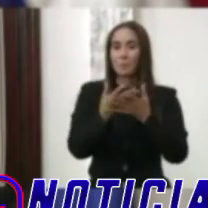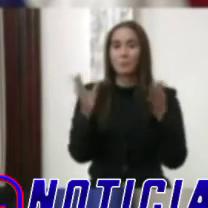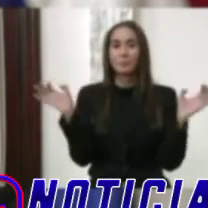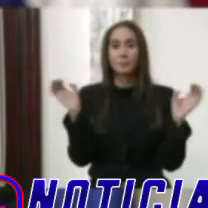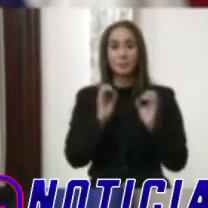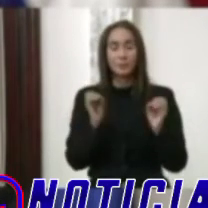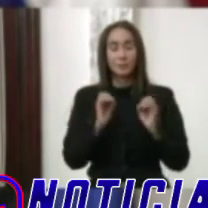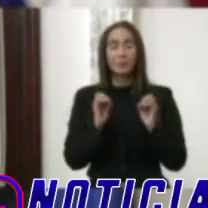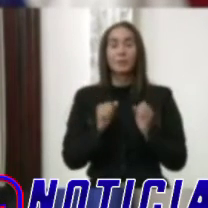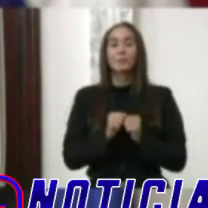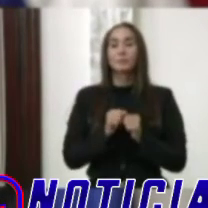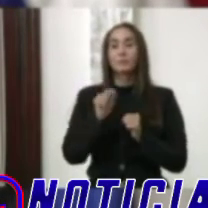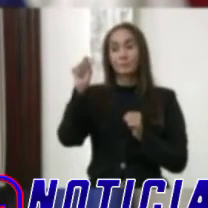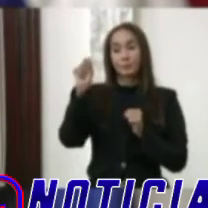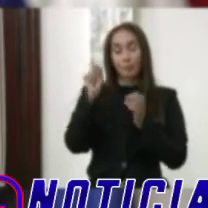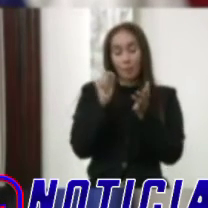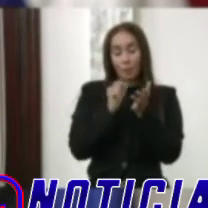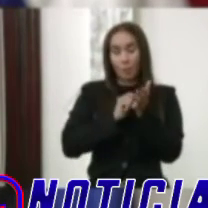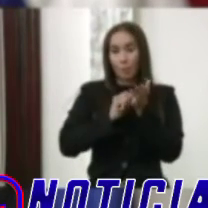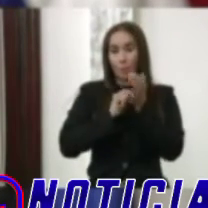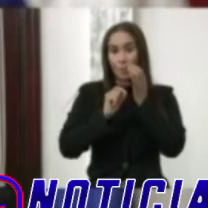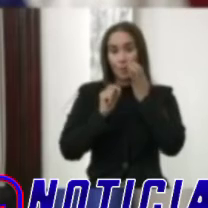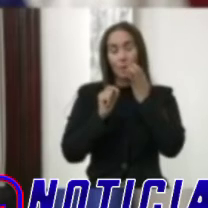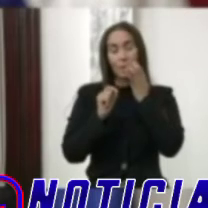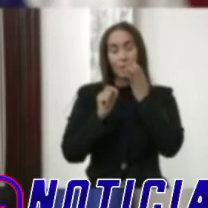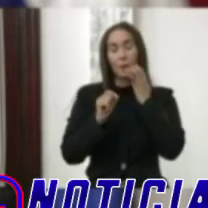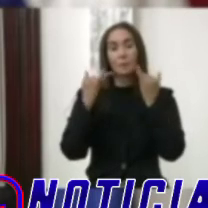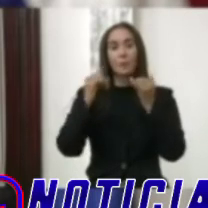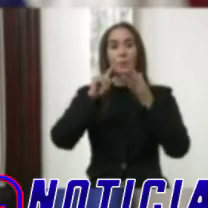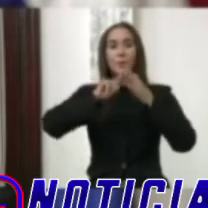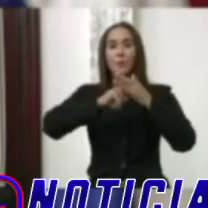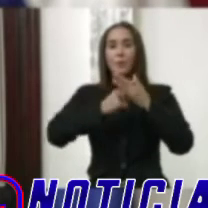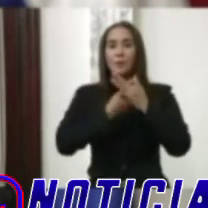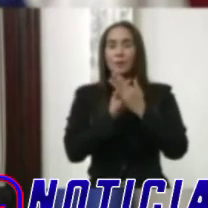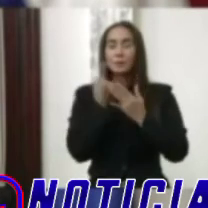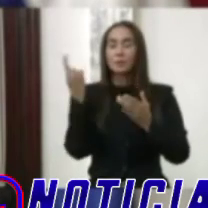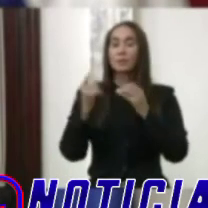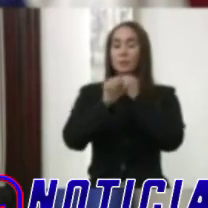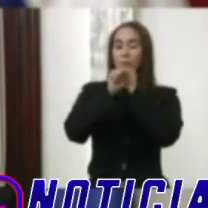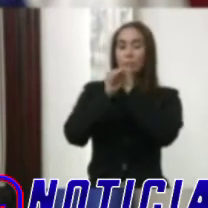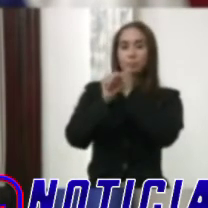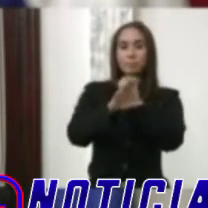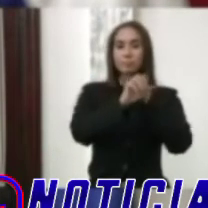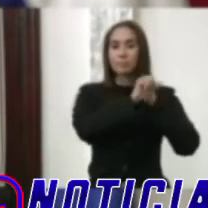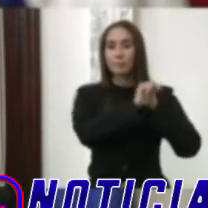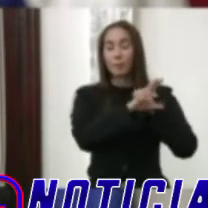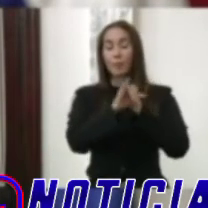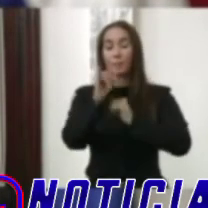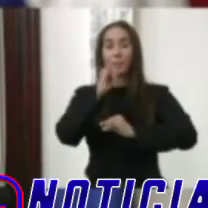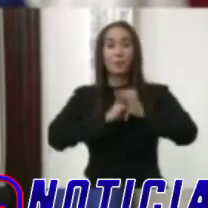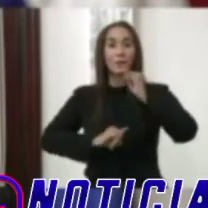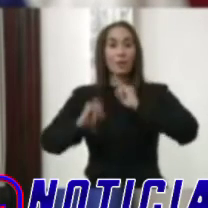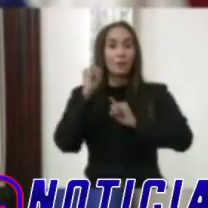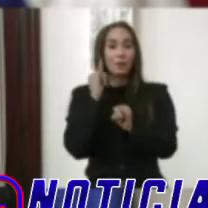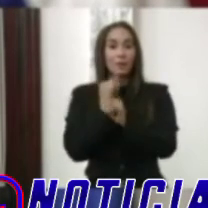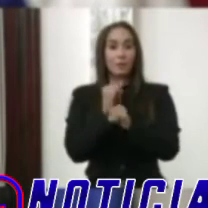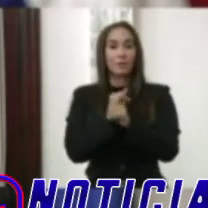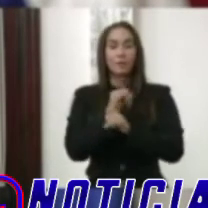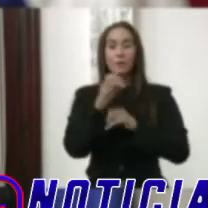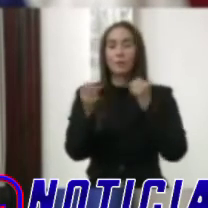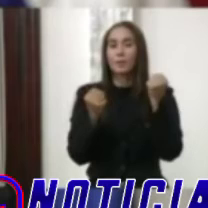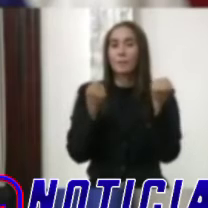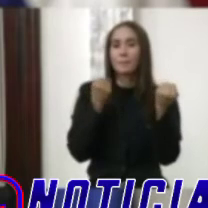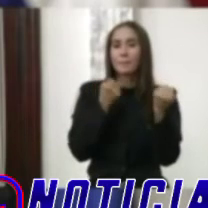estos lápices estamos iniciando una vasta campaña internacional para ganar la solidaridad de las sociedades